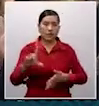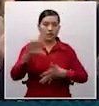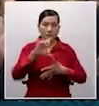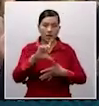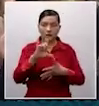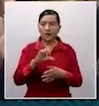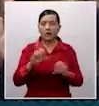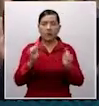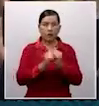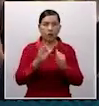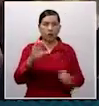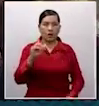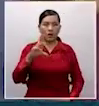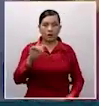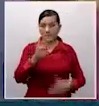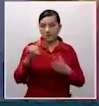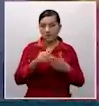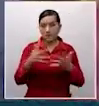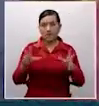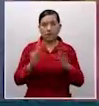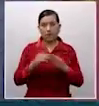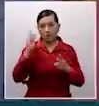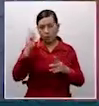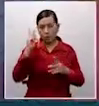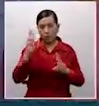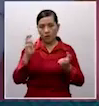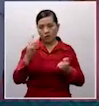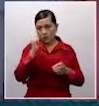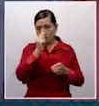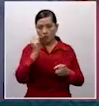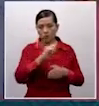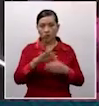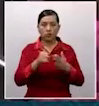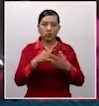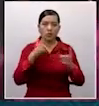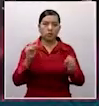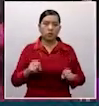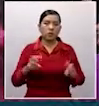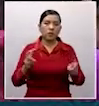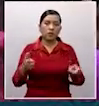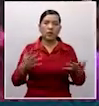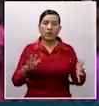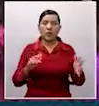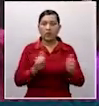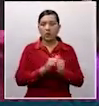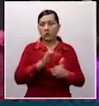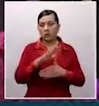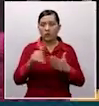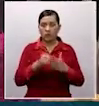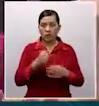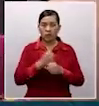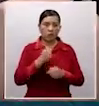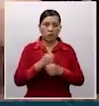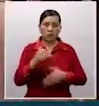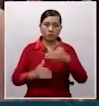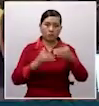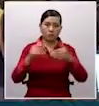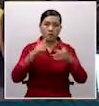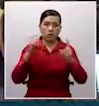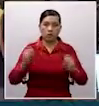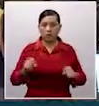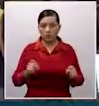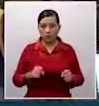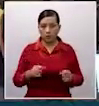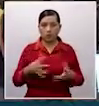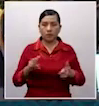Europea relacionados con políticas de drogas en el ámbito de la salud pública, la seguridad y la lucha contra el narcotráfico participan en la reunión anual de